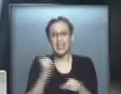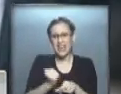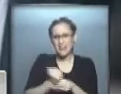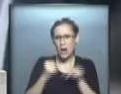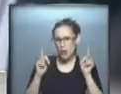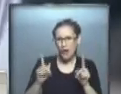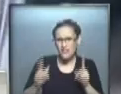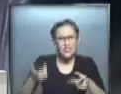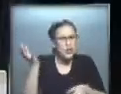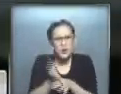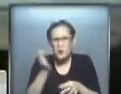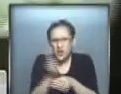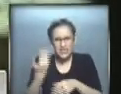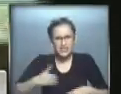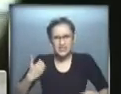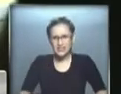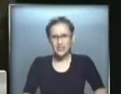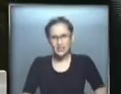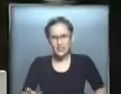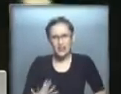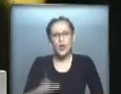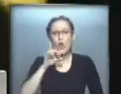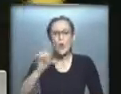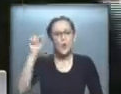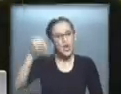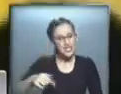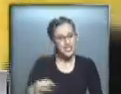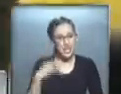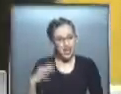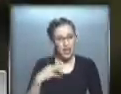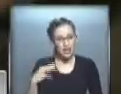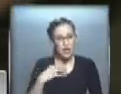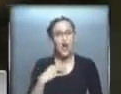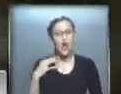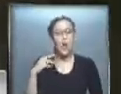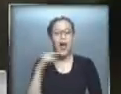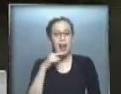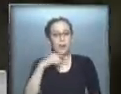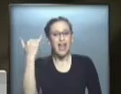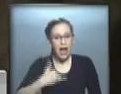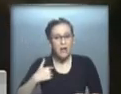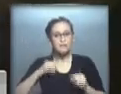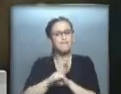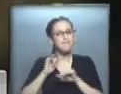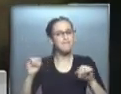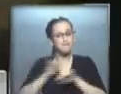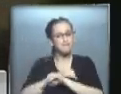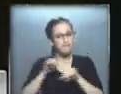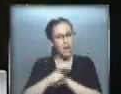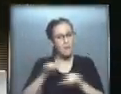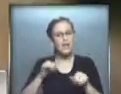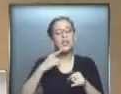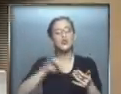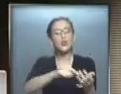maestro en una escuela en argentina en julio de este año alemania comenzó una campaña en sus principales ciudades para